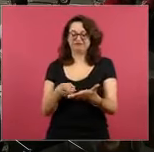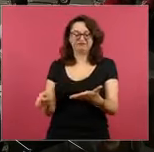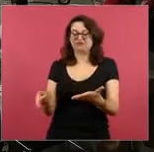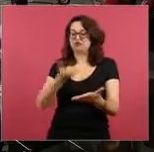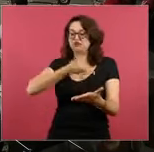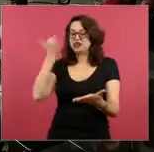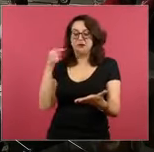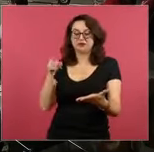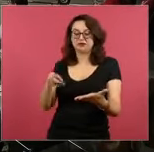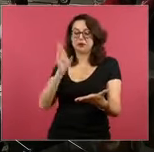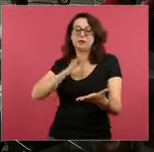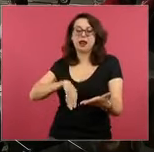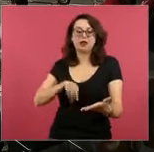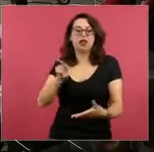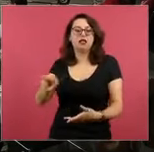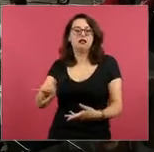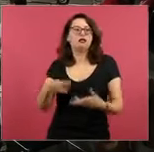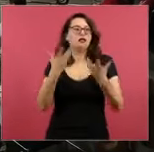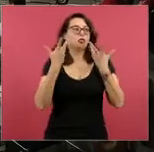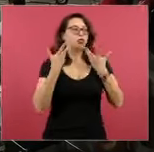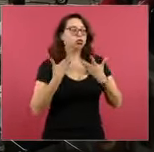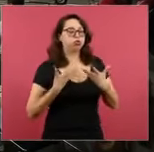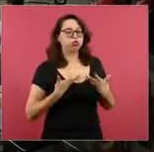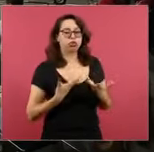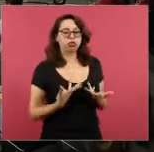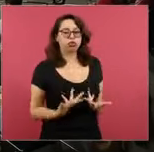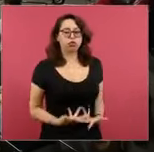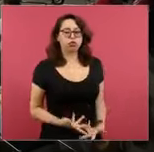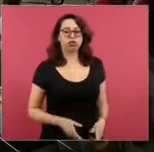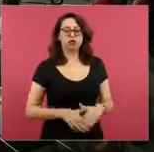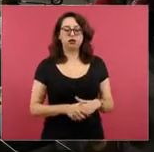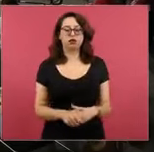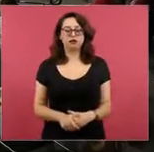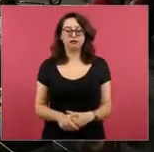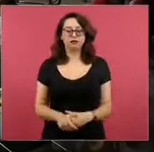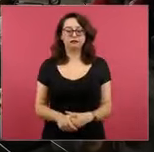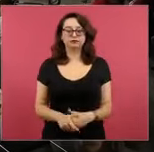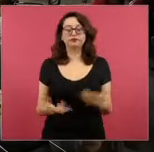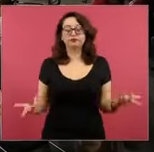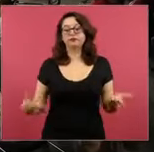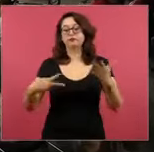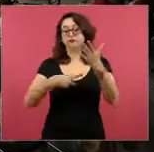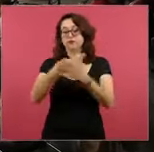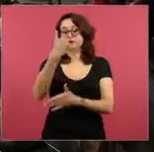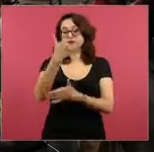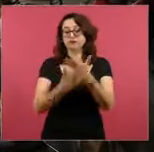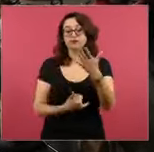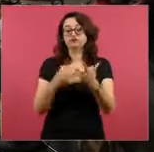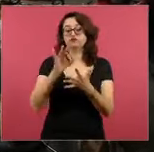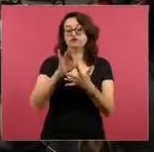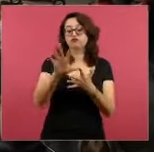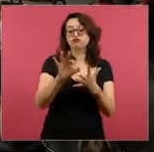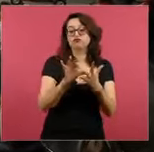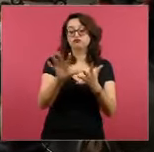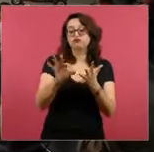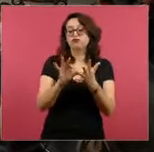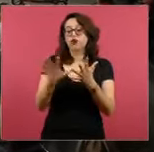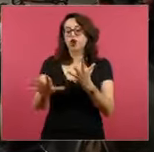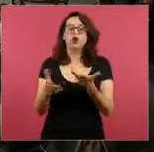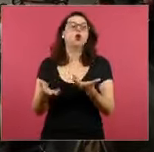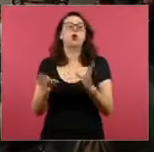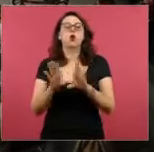¿Qué aprenderán los niños, niñas y adolescentes en este proyecto pedagógico? Aprenderán desde ejes articuladores y